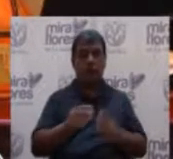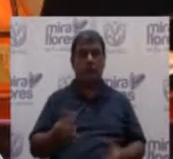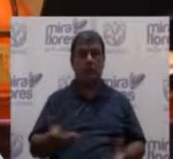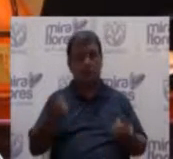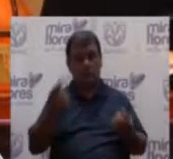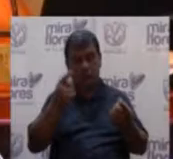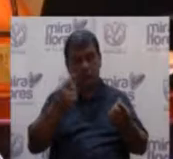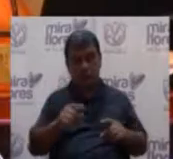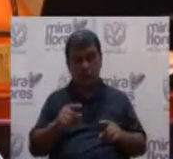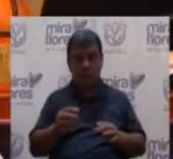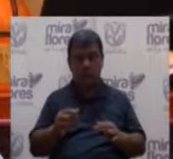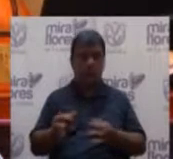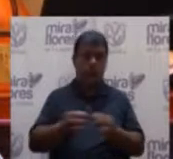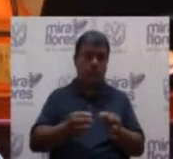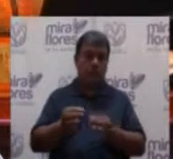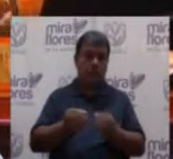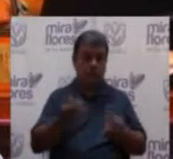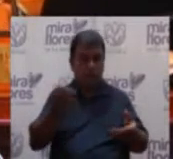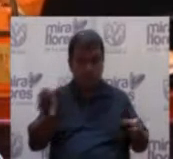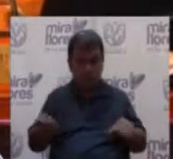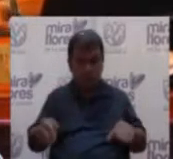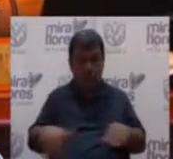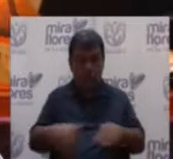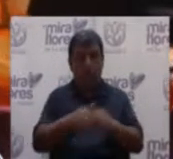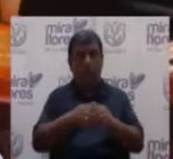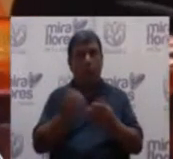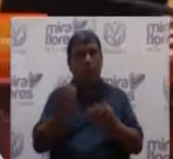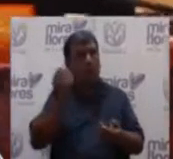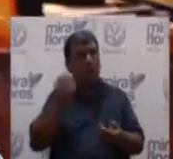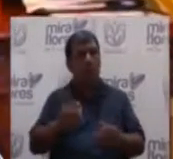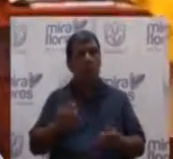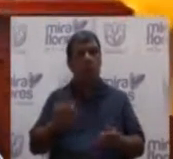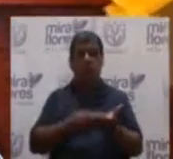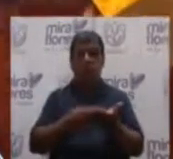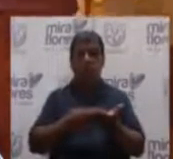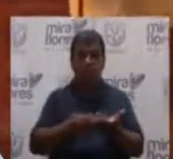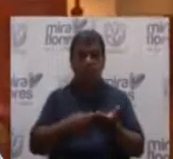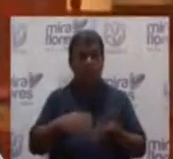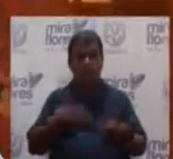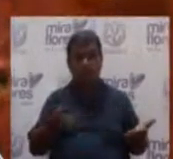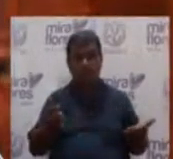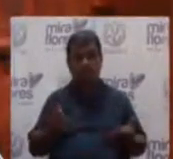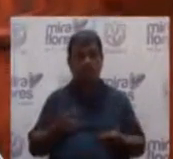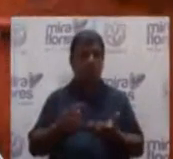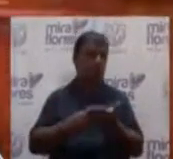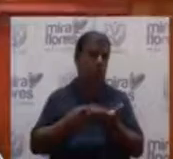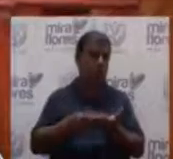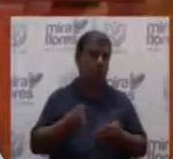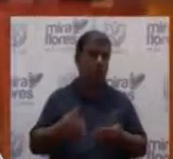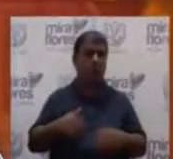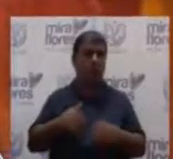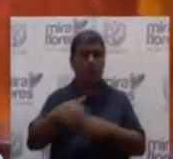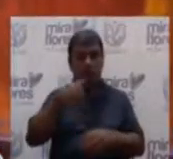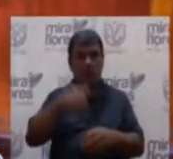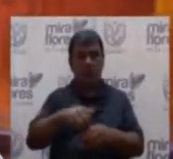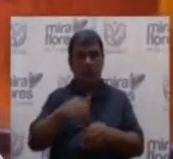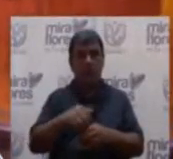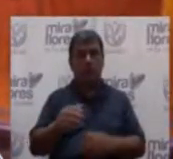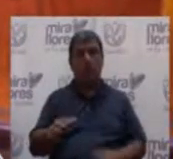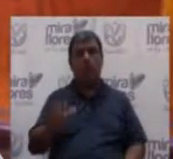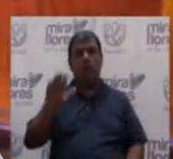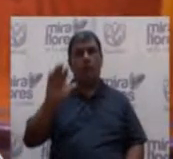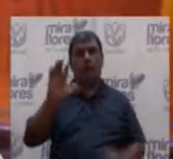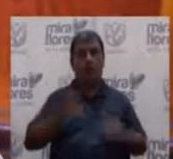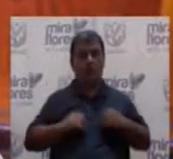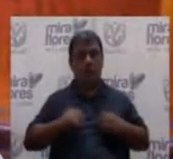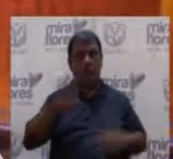las consideraciones expuestas en el presente acuerdo. Al debate. Si no hay debate, procederemos a votar. Aquellos miembros del Consejo que estén a favor, sin